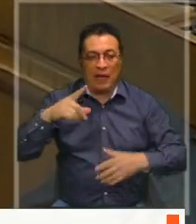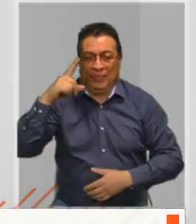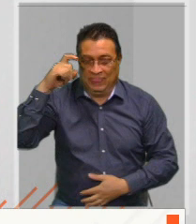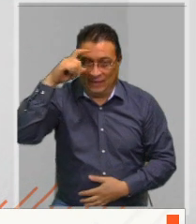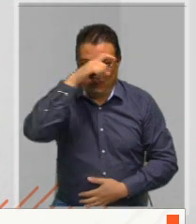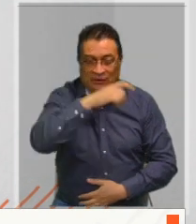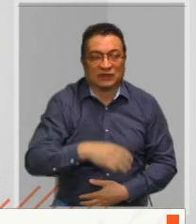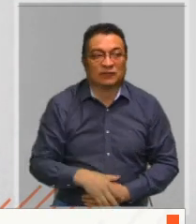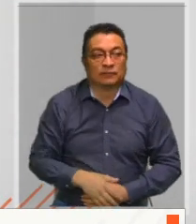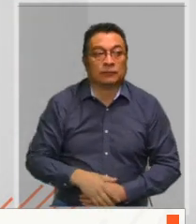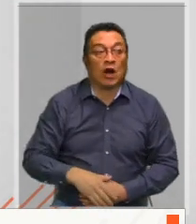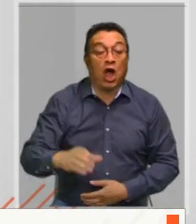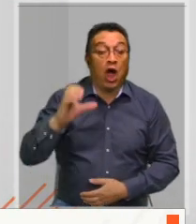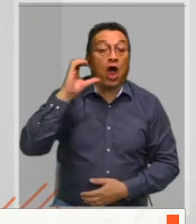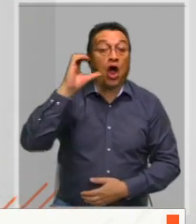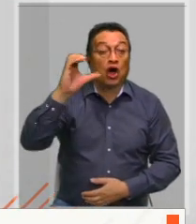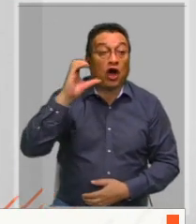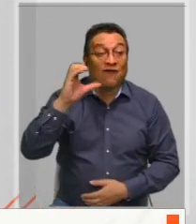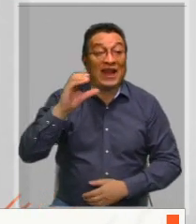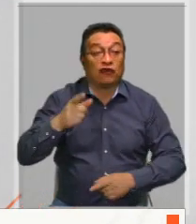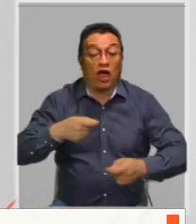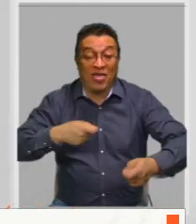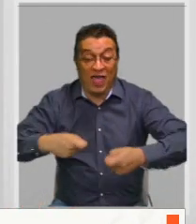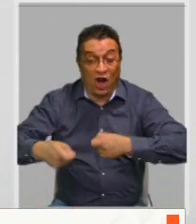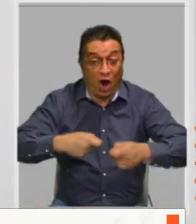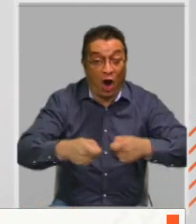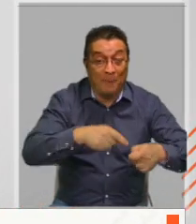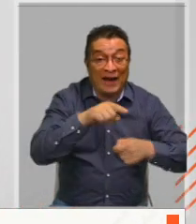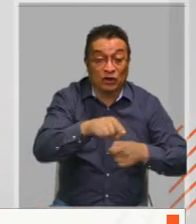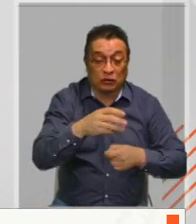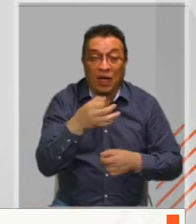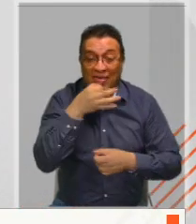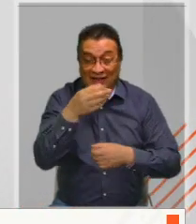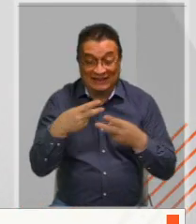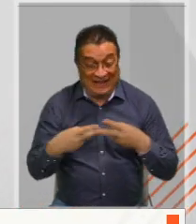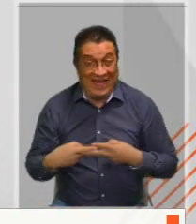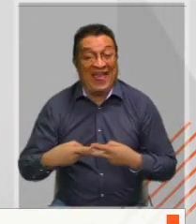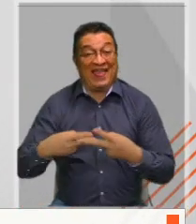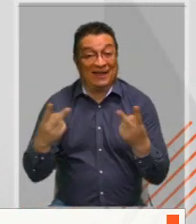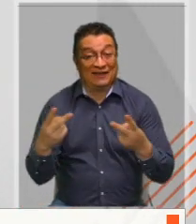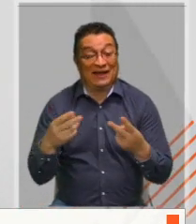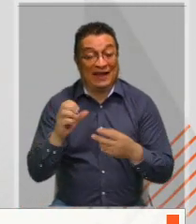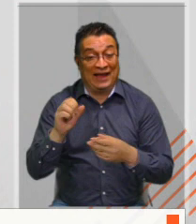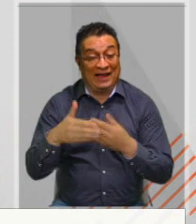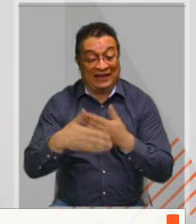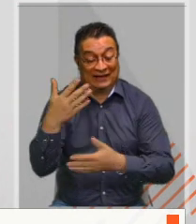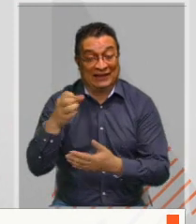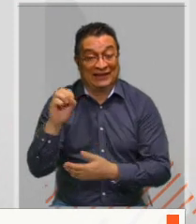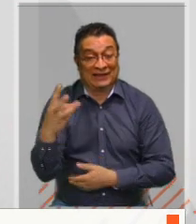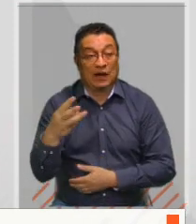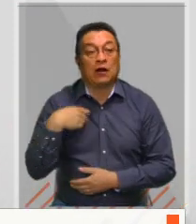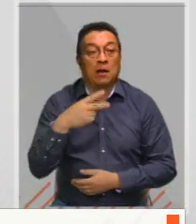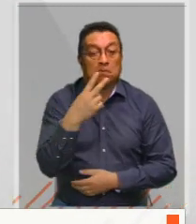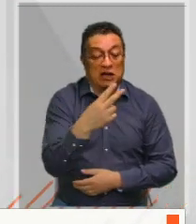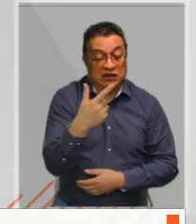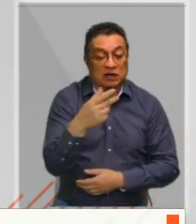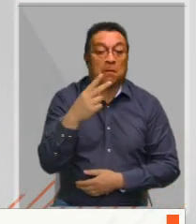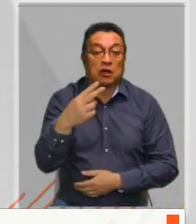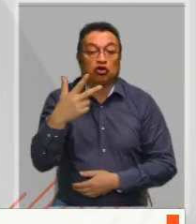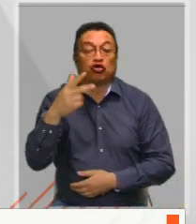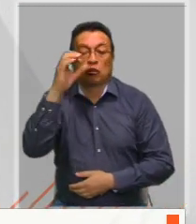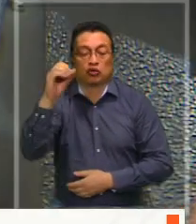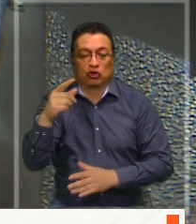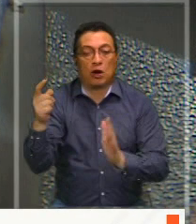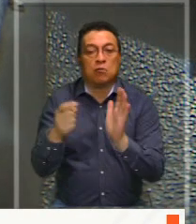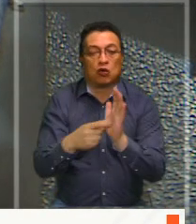la confederación de la producción y del comercio según publicó la tercera propuso subir de un 27 a un 28% el impuesto a